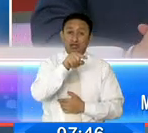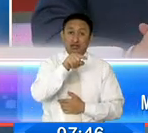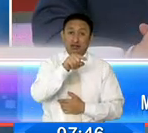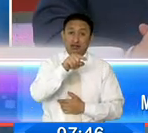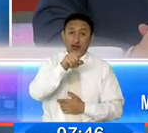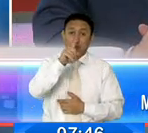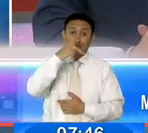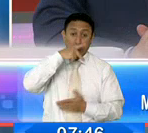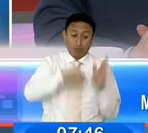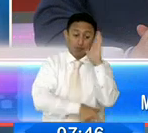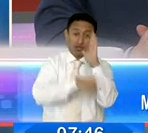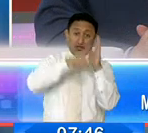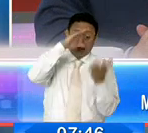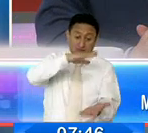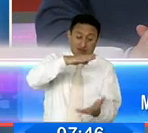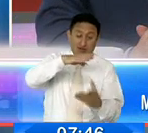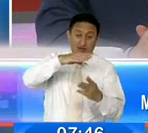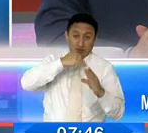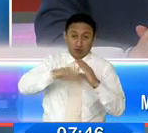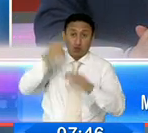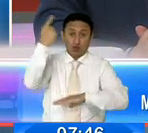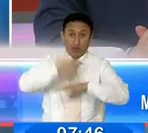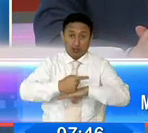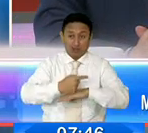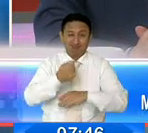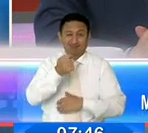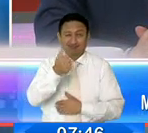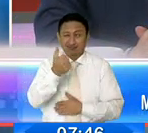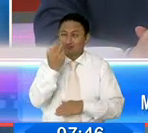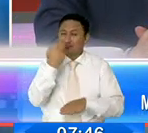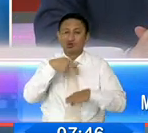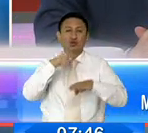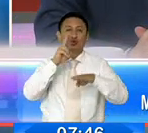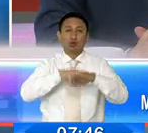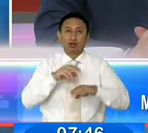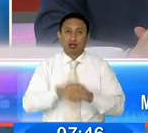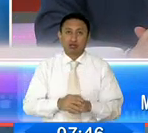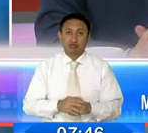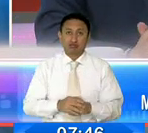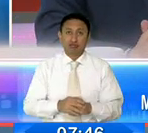día. Esto es casi, casi la normalidad. ¡Qué bueno!